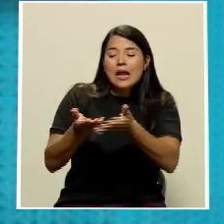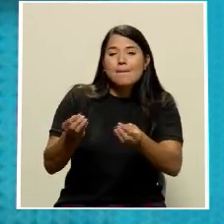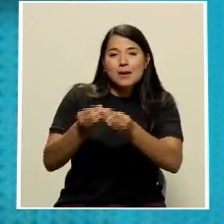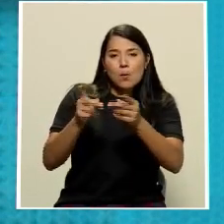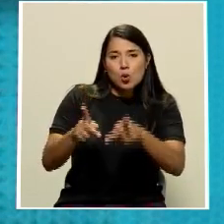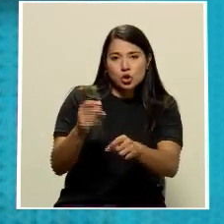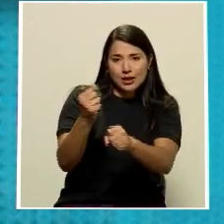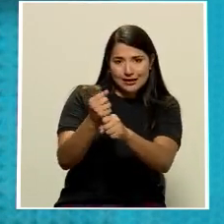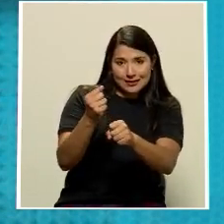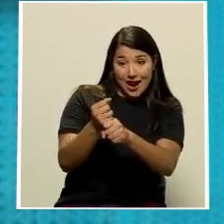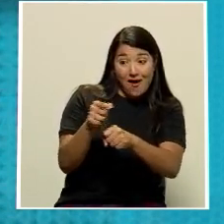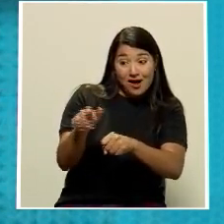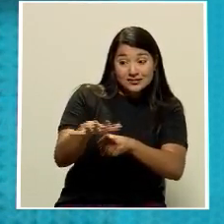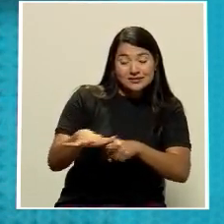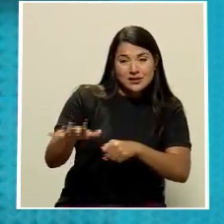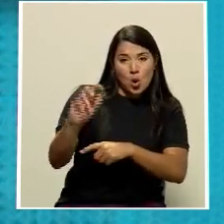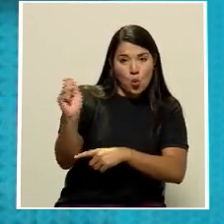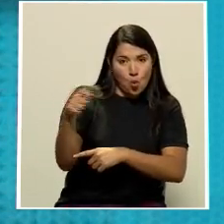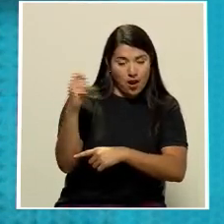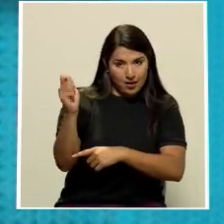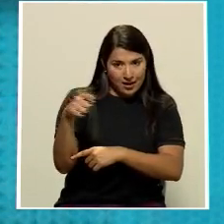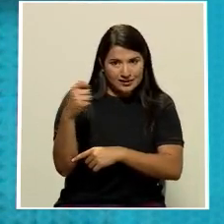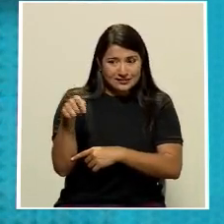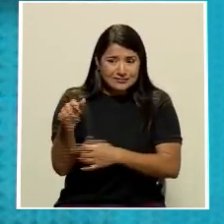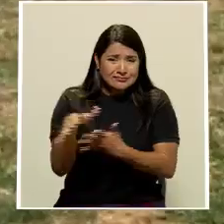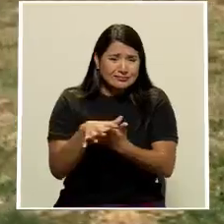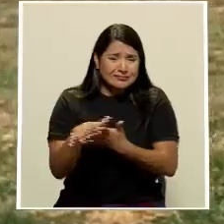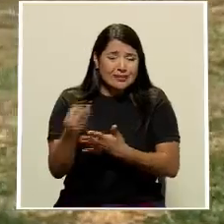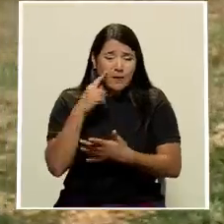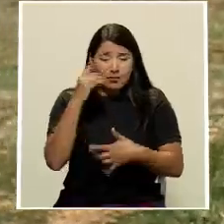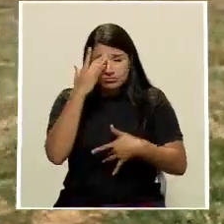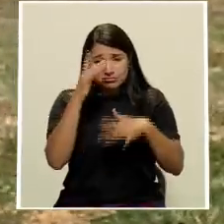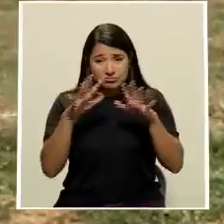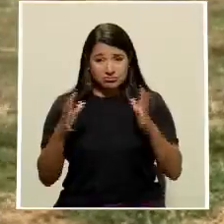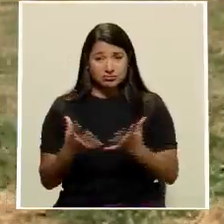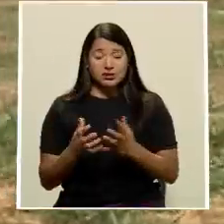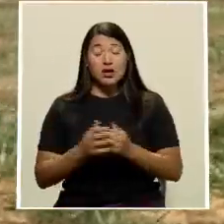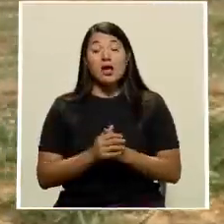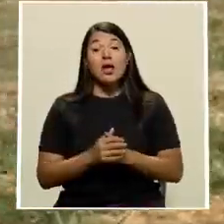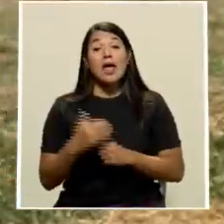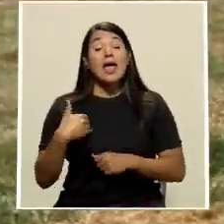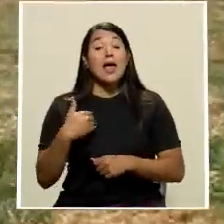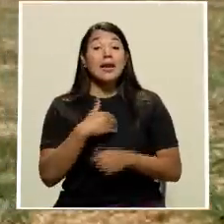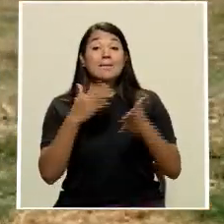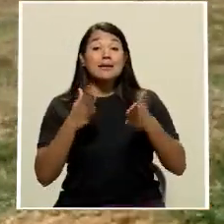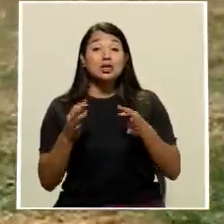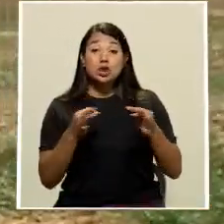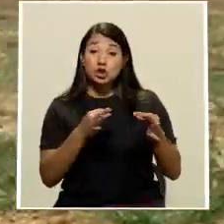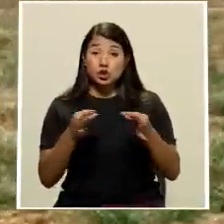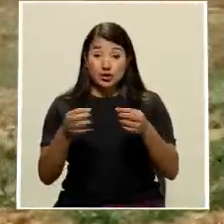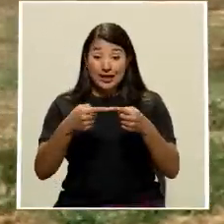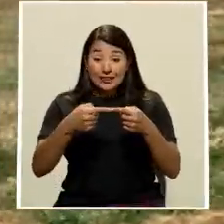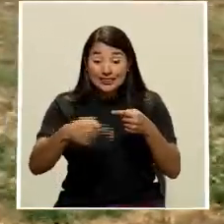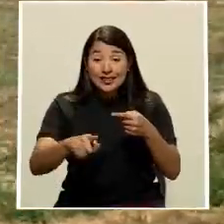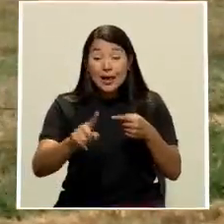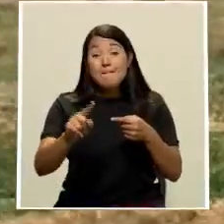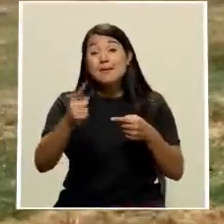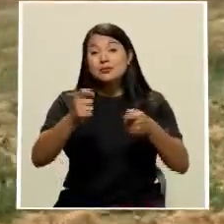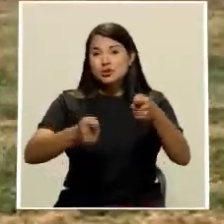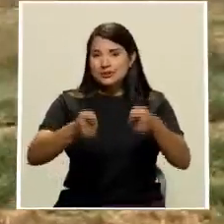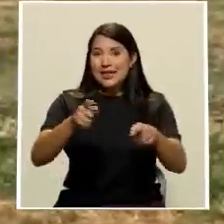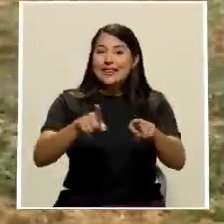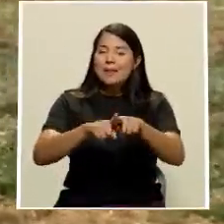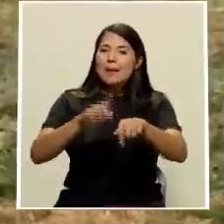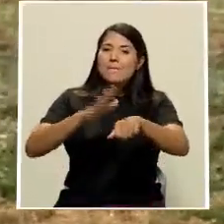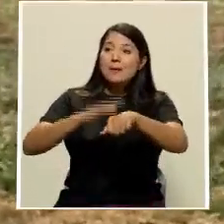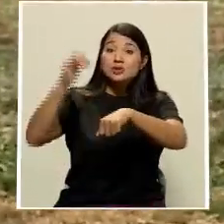emprendimientos en la zona guanacasteca devastada por la pandemia. El ministro de Turismo agregó que a partir de septiembre también se